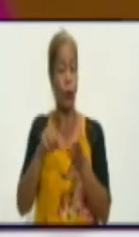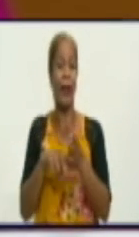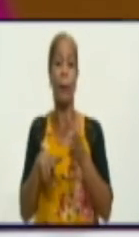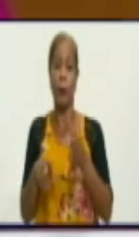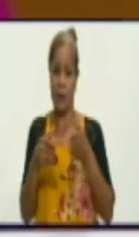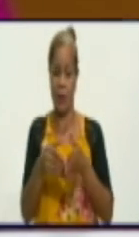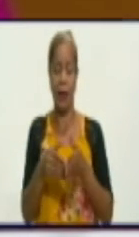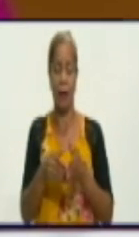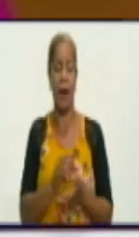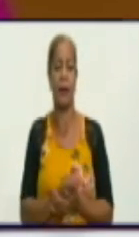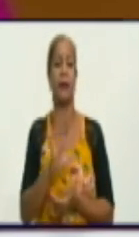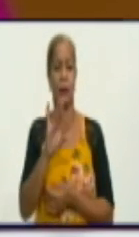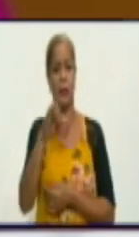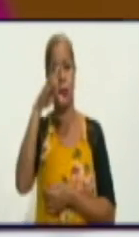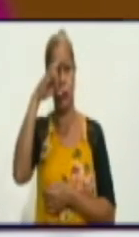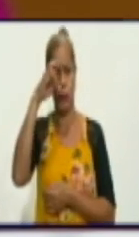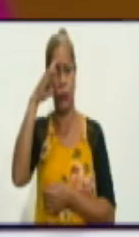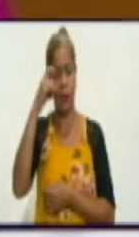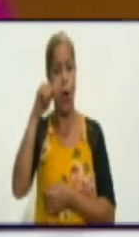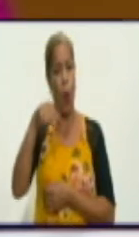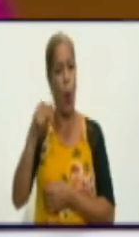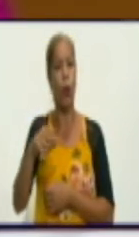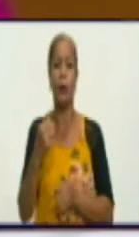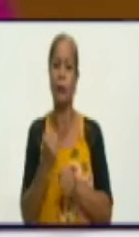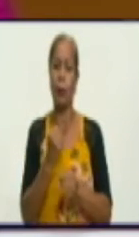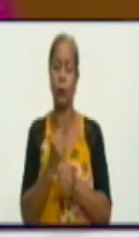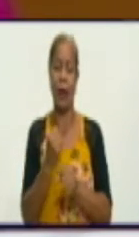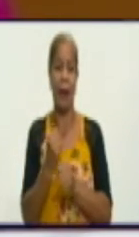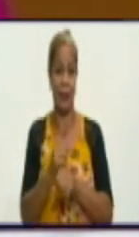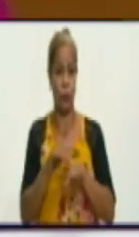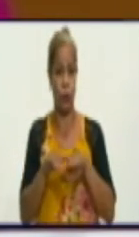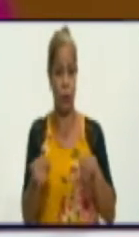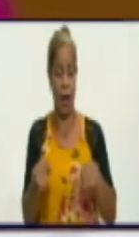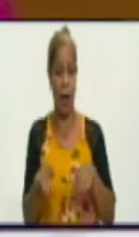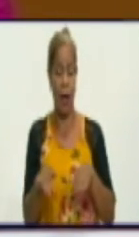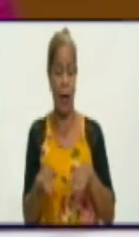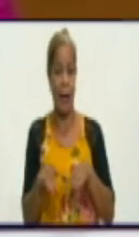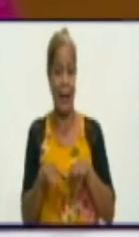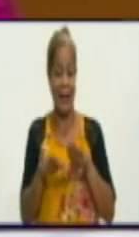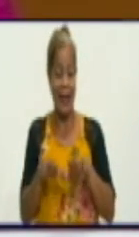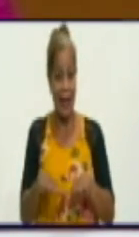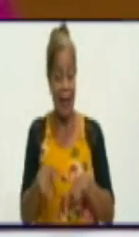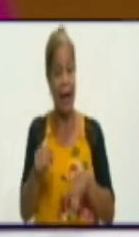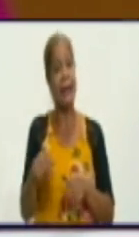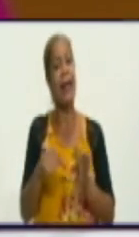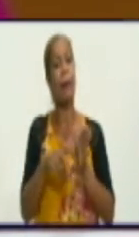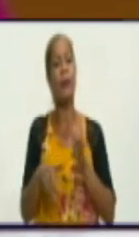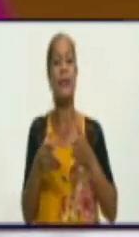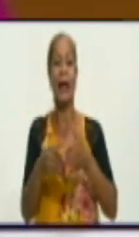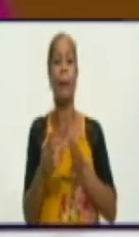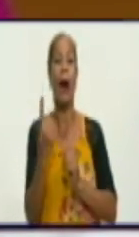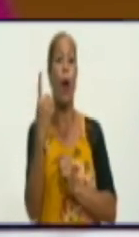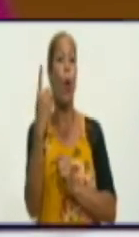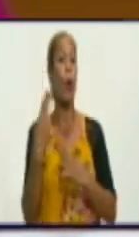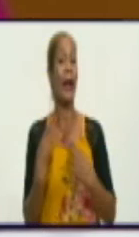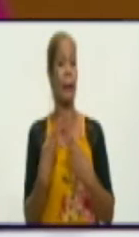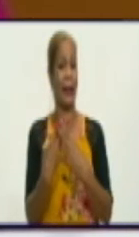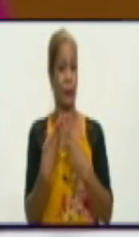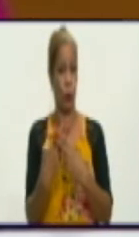Hoy estamos trabajando, nos queda ya en la provincia un solo evento que está